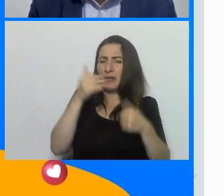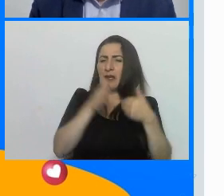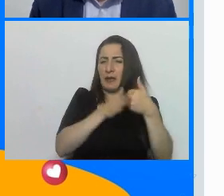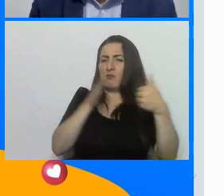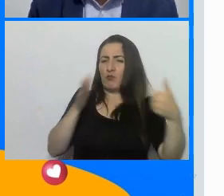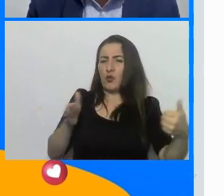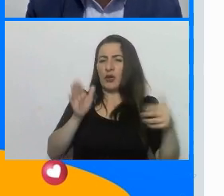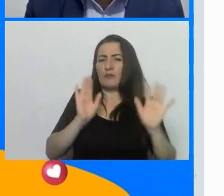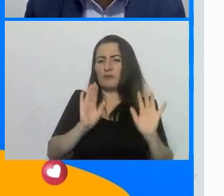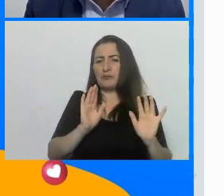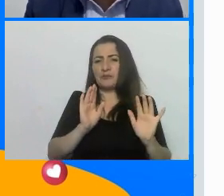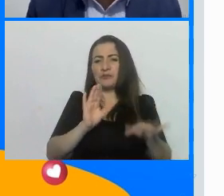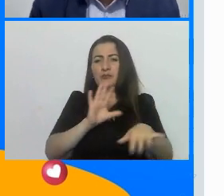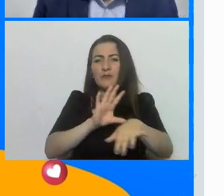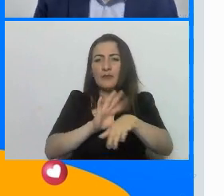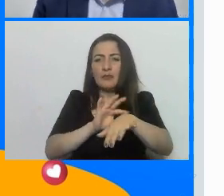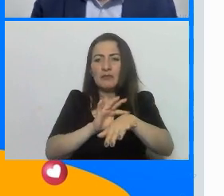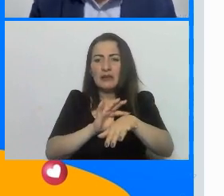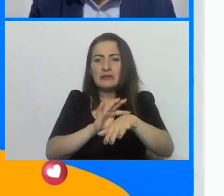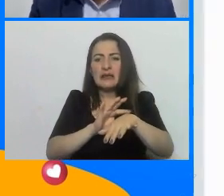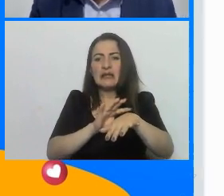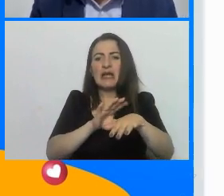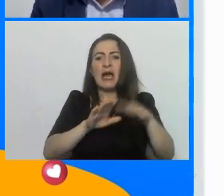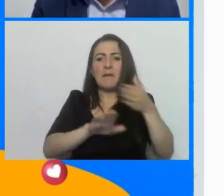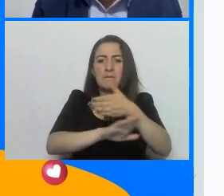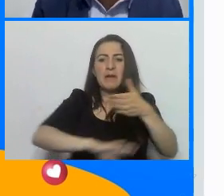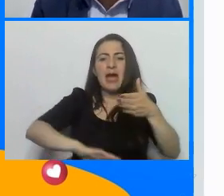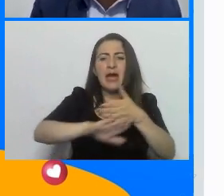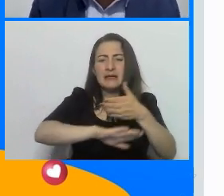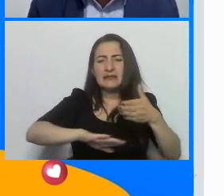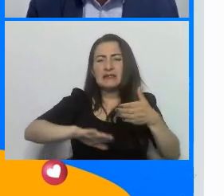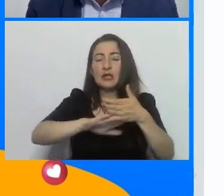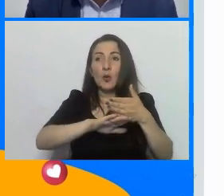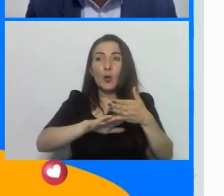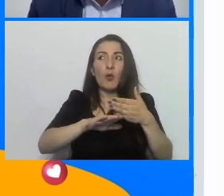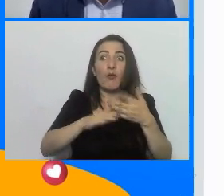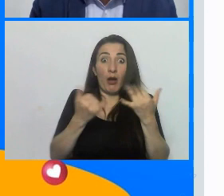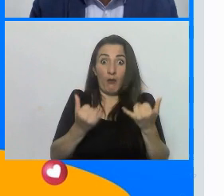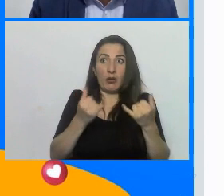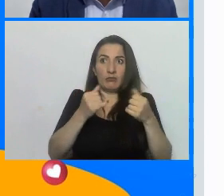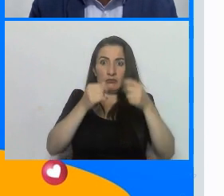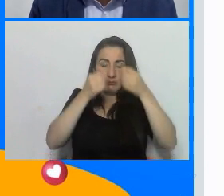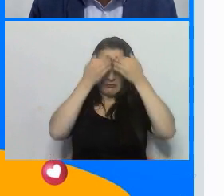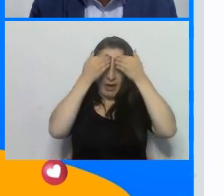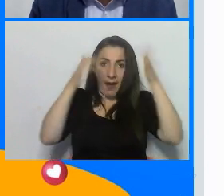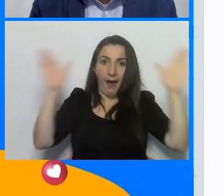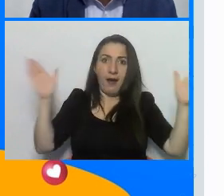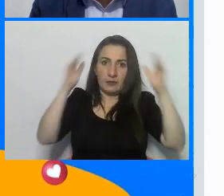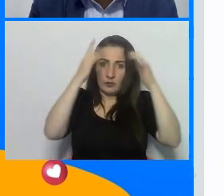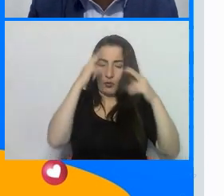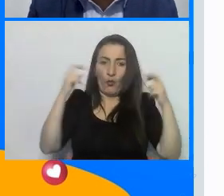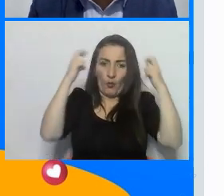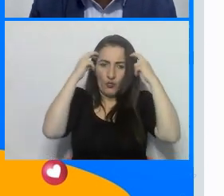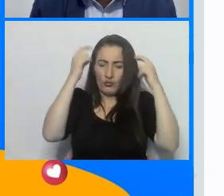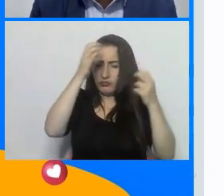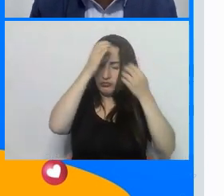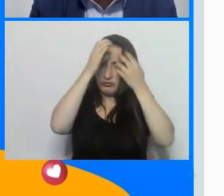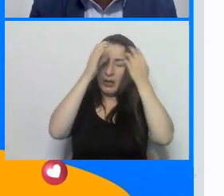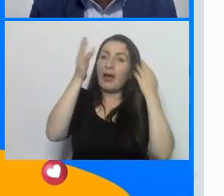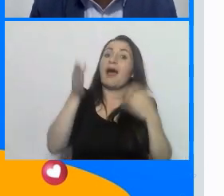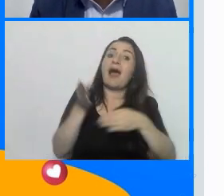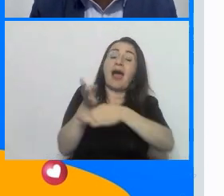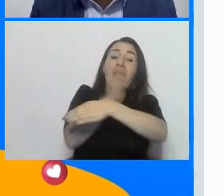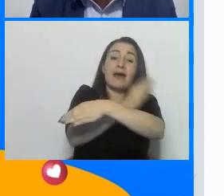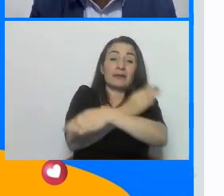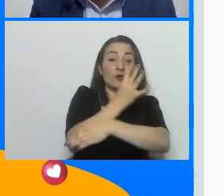la medicina pues era muy, muy básica, ¿sí? No había tanto conocimiento como el de ahora, pero des en cuenta de que ya había en los años 400 antes de Cristo